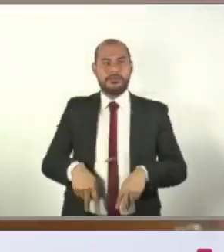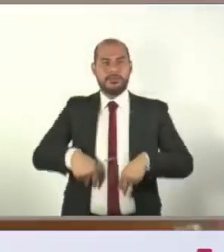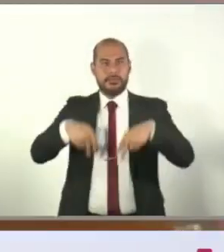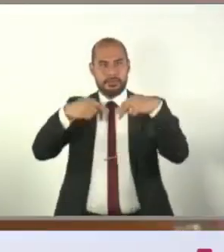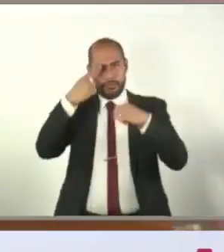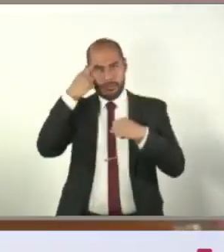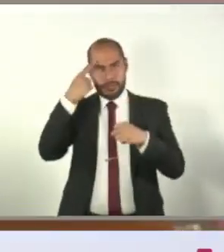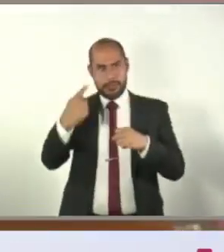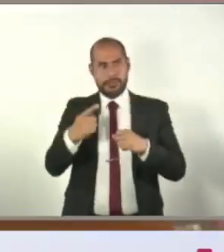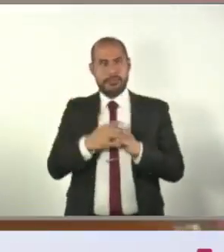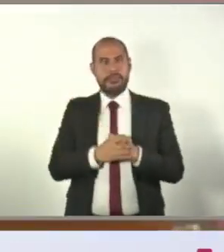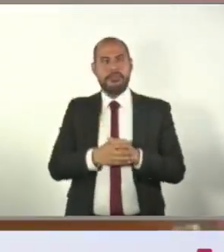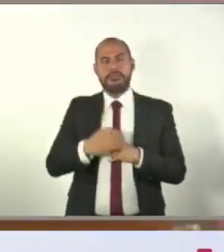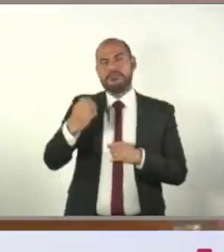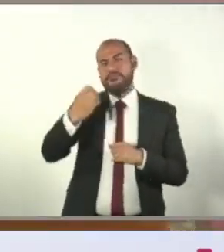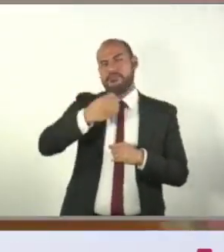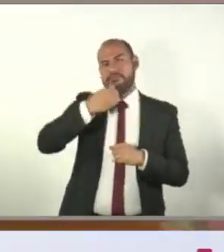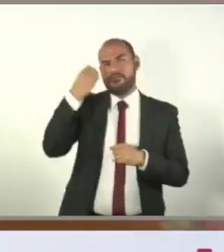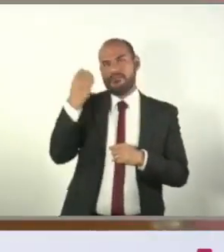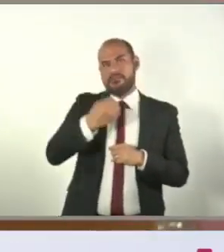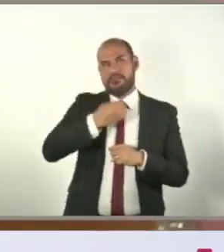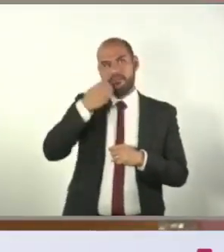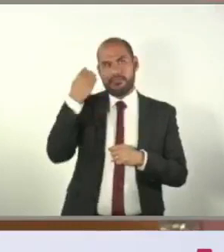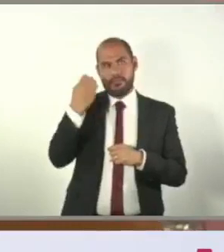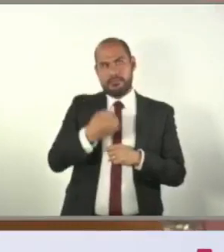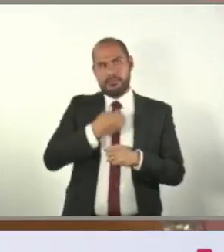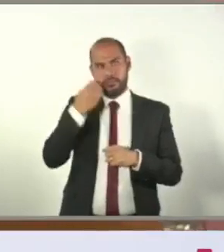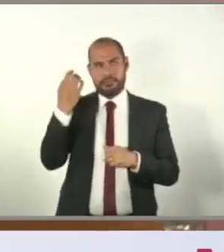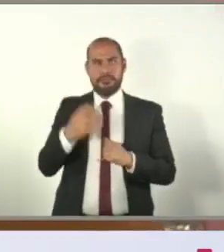hacer nuestra oración de los fieles.